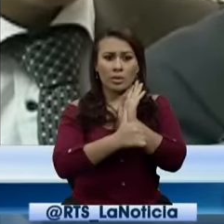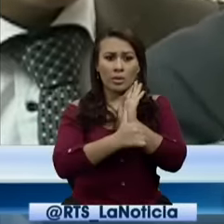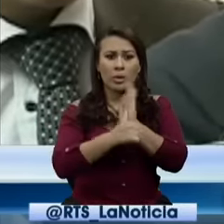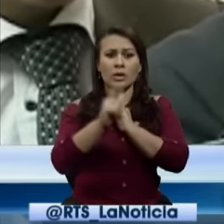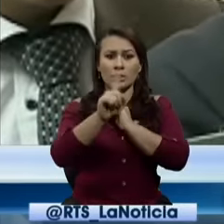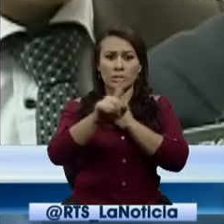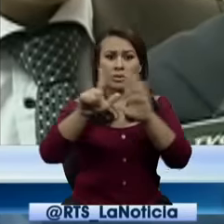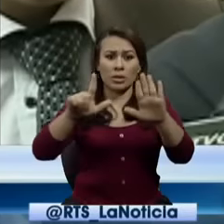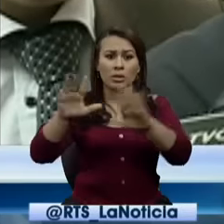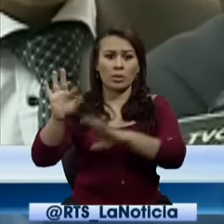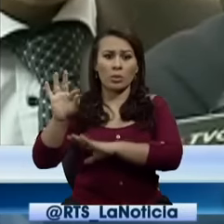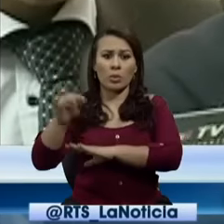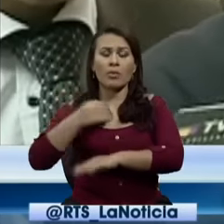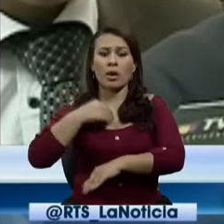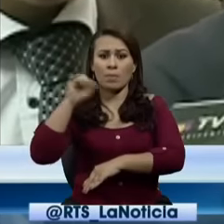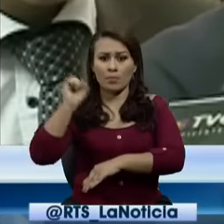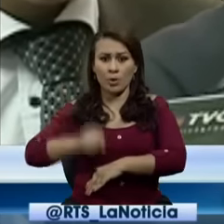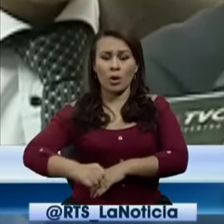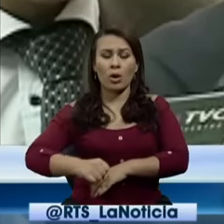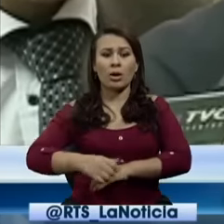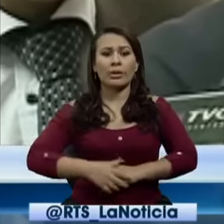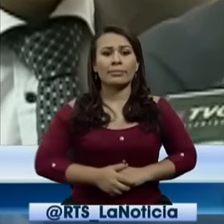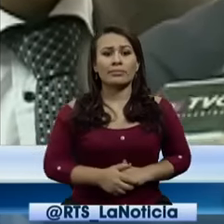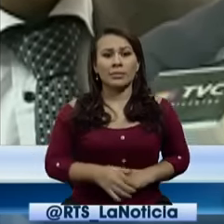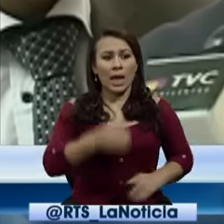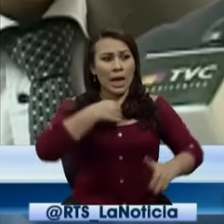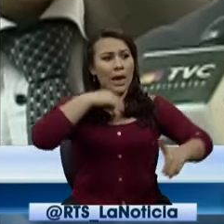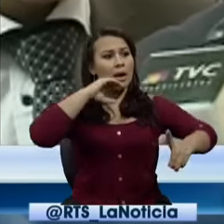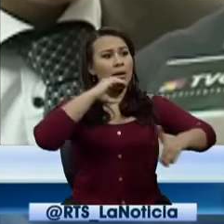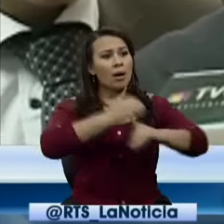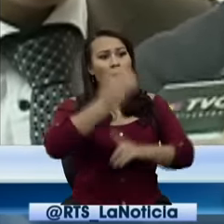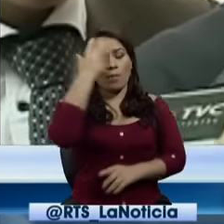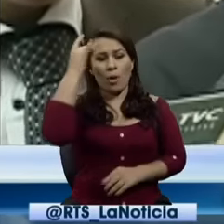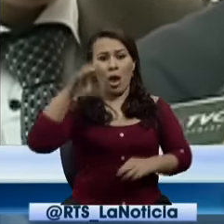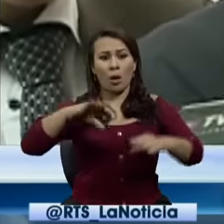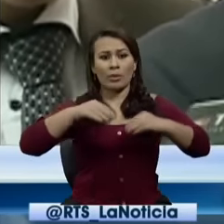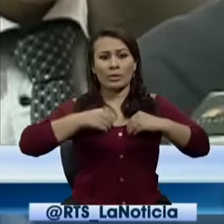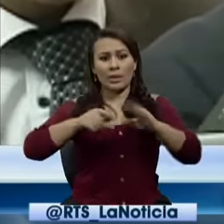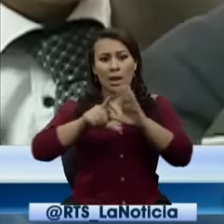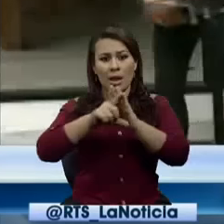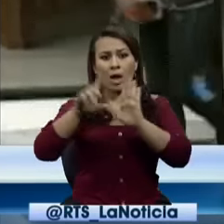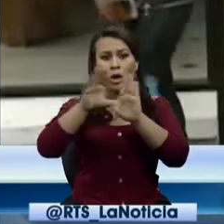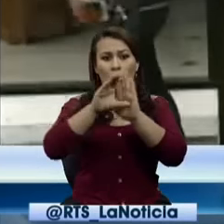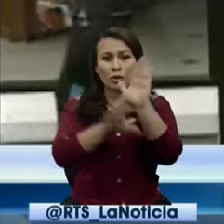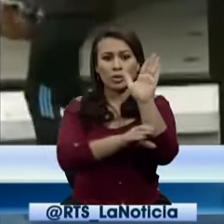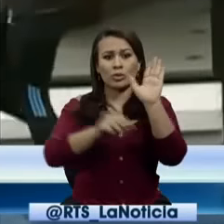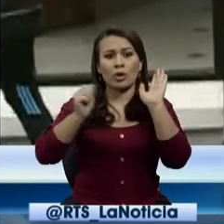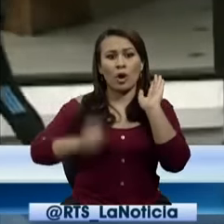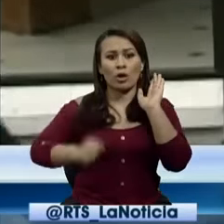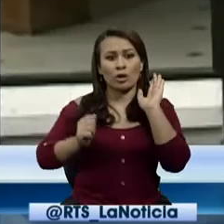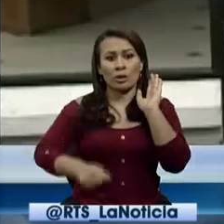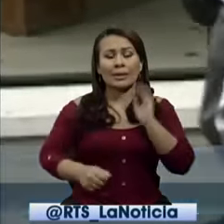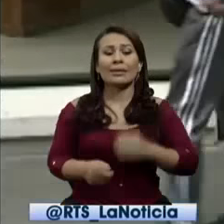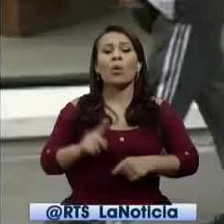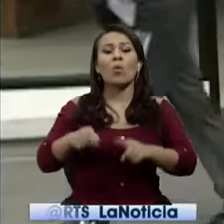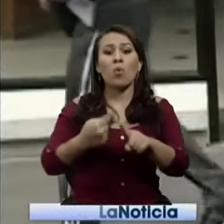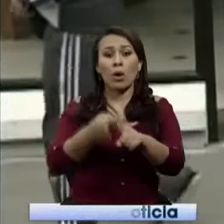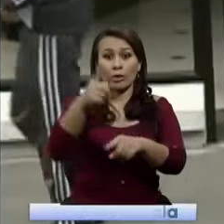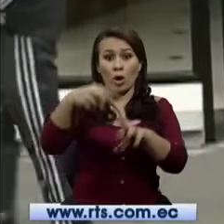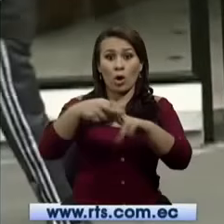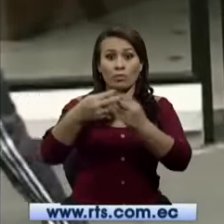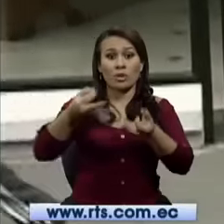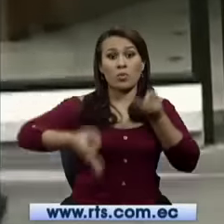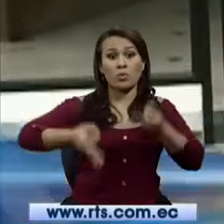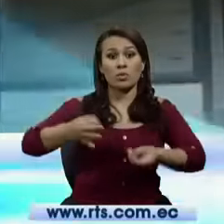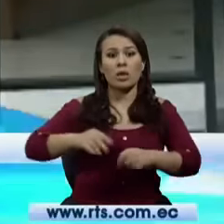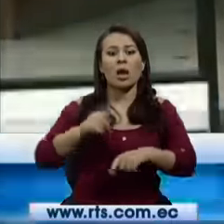Iniciar una acción llamada una acción por incumplimiento de Norma ante la Corte constitucional la audiencia se retomará el próximo miércoles para